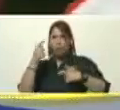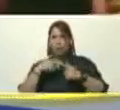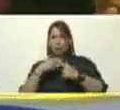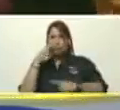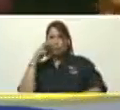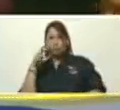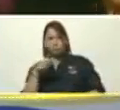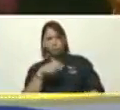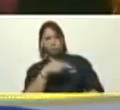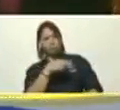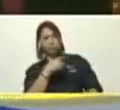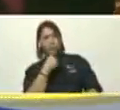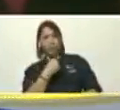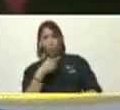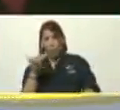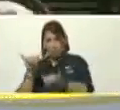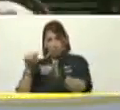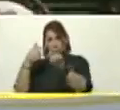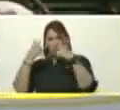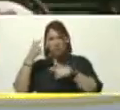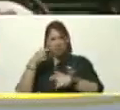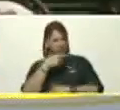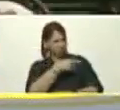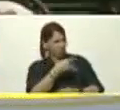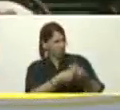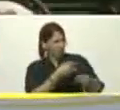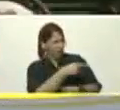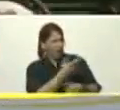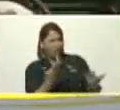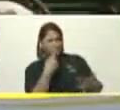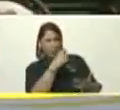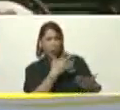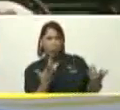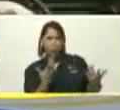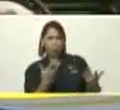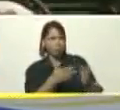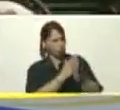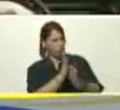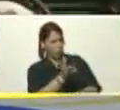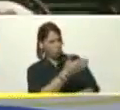y me dijo, ¿qué haces tú ahí, Nicolás? Quítate de ahí.